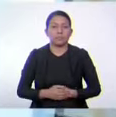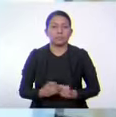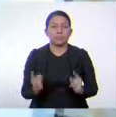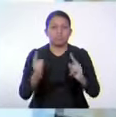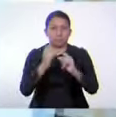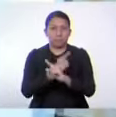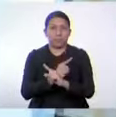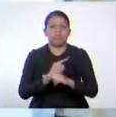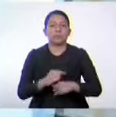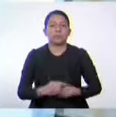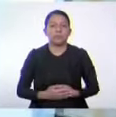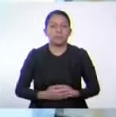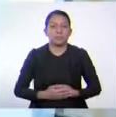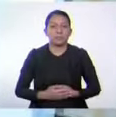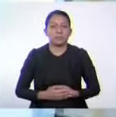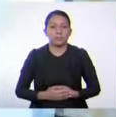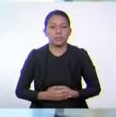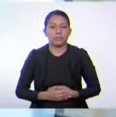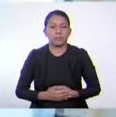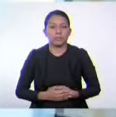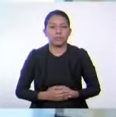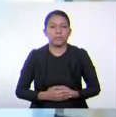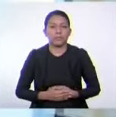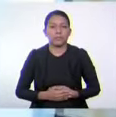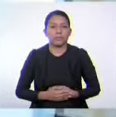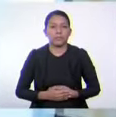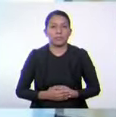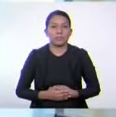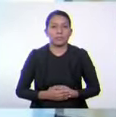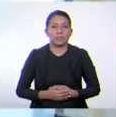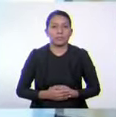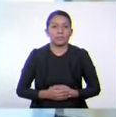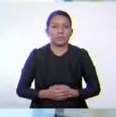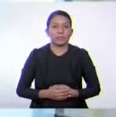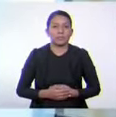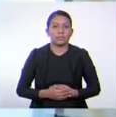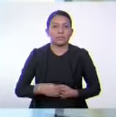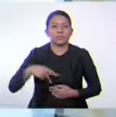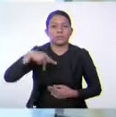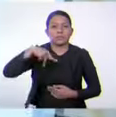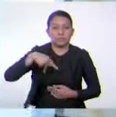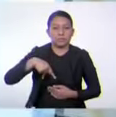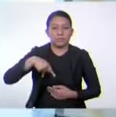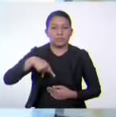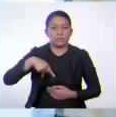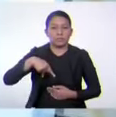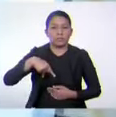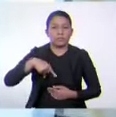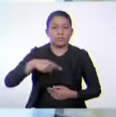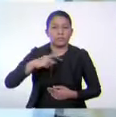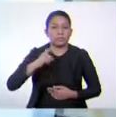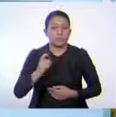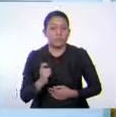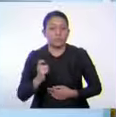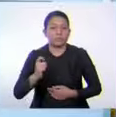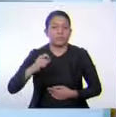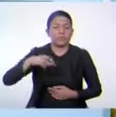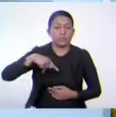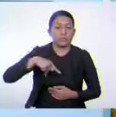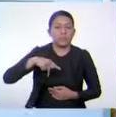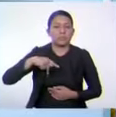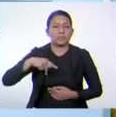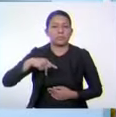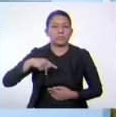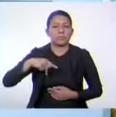forma. Se mantienen los electrones en 2px y 2py, pero